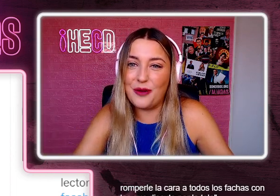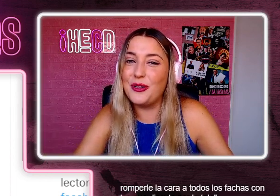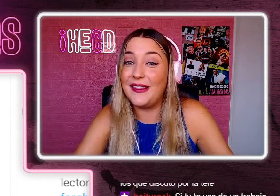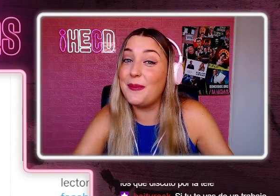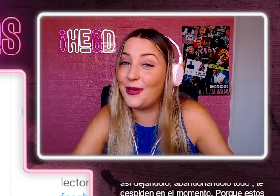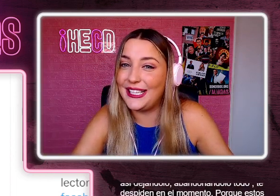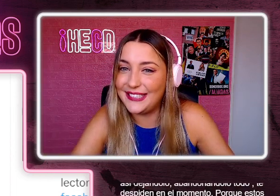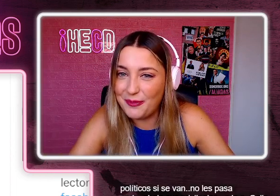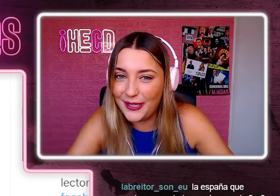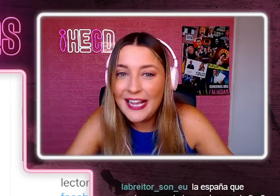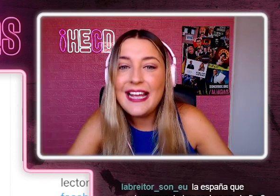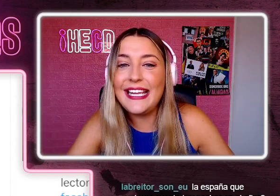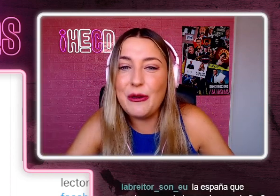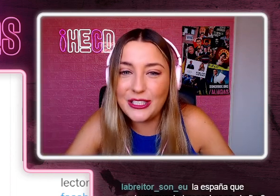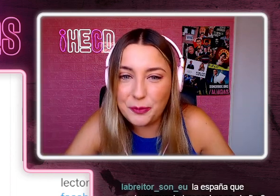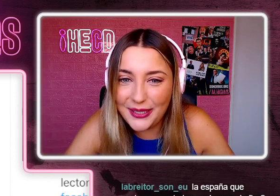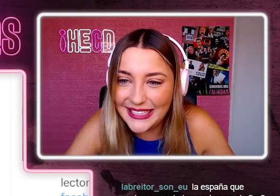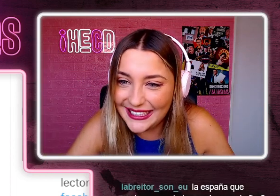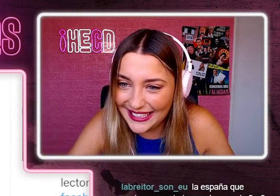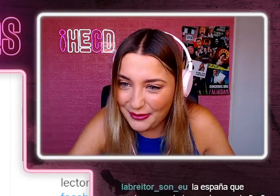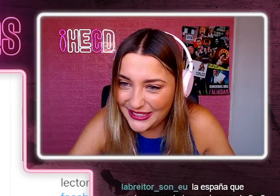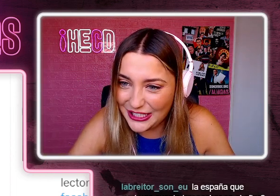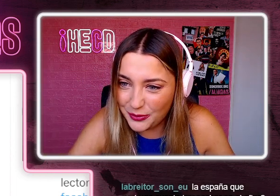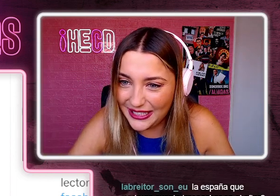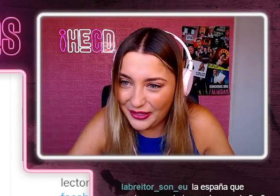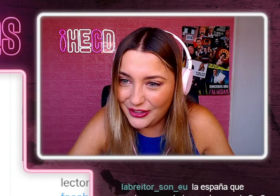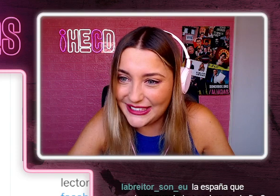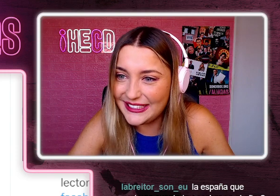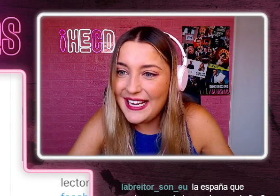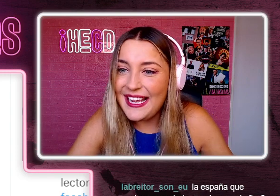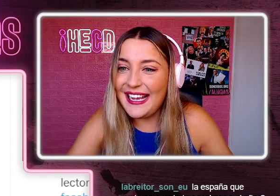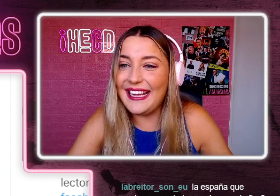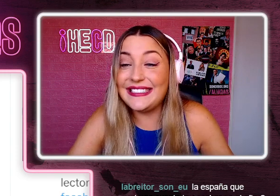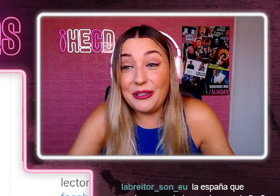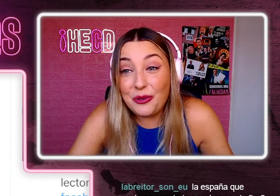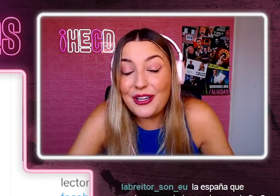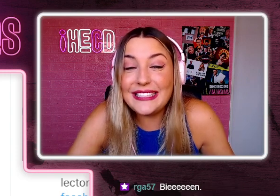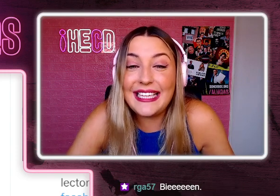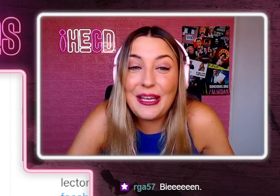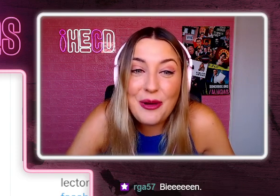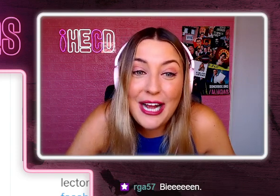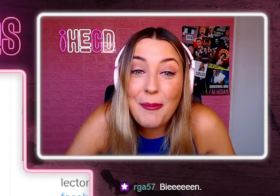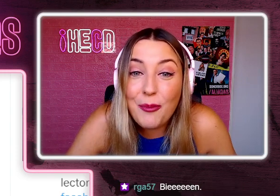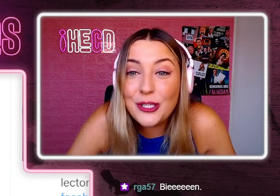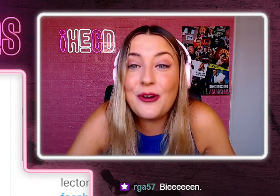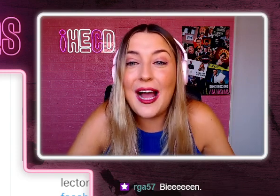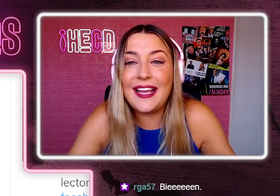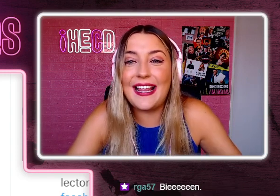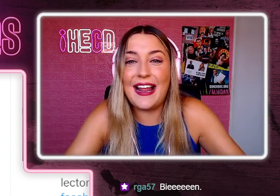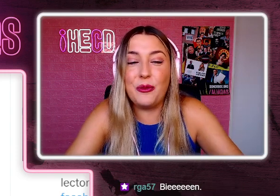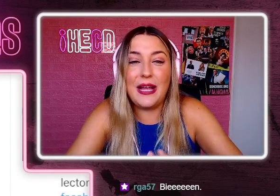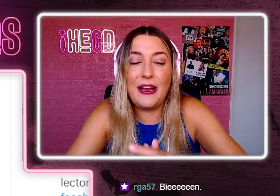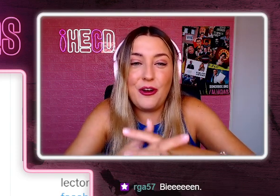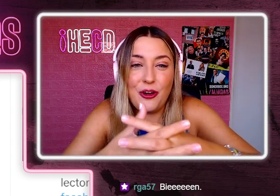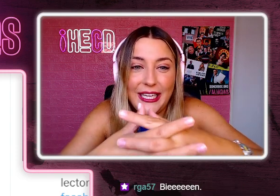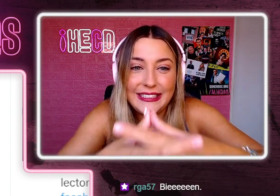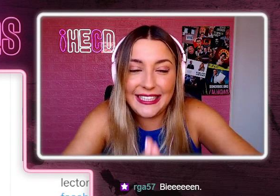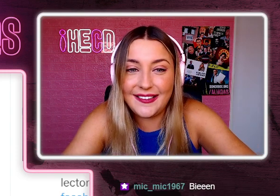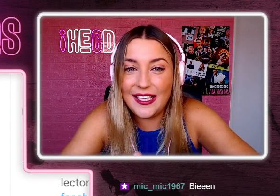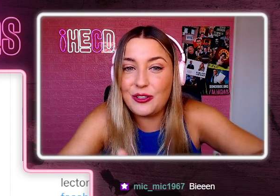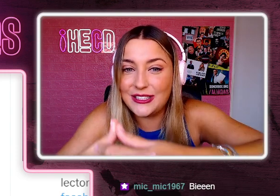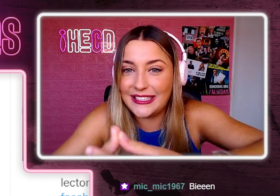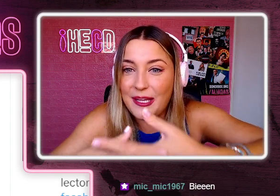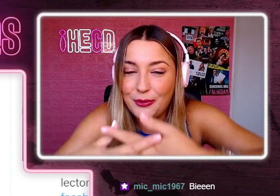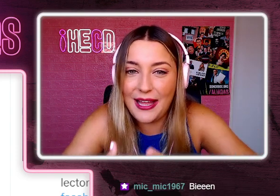popular como dice Borja semper y lo expresan a través de las votaciones seguro que se equivocan Bueno ahí queda la duda lo